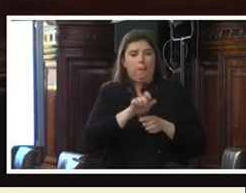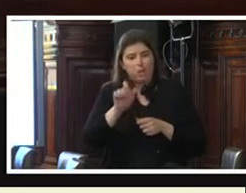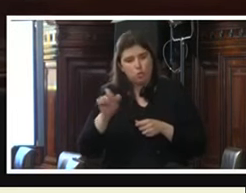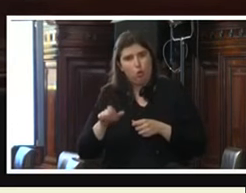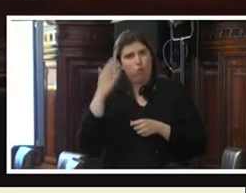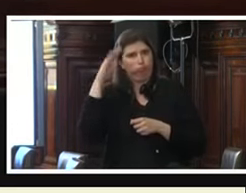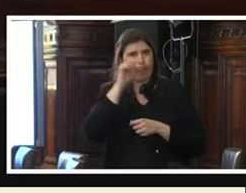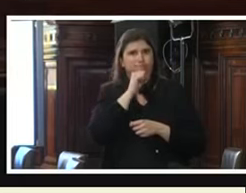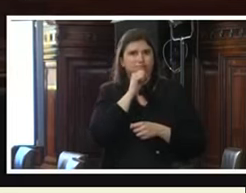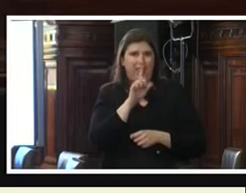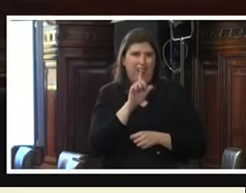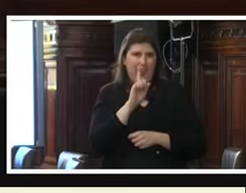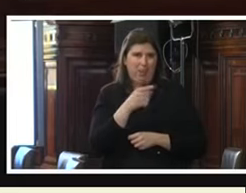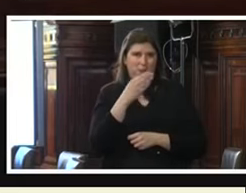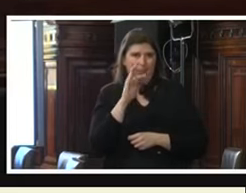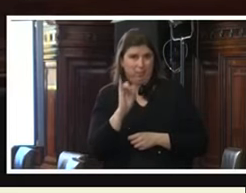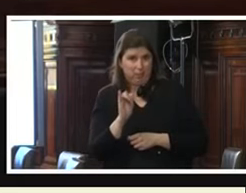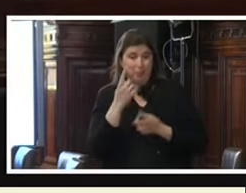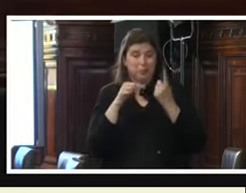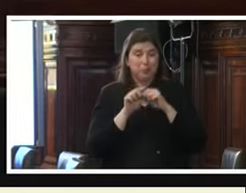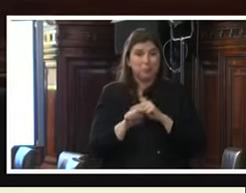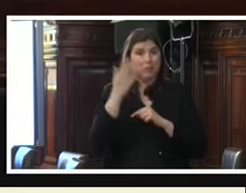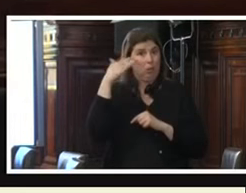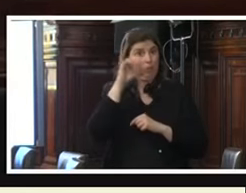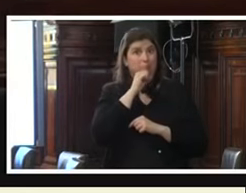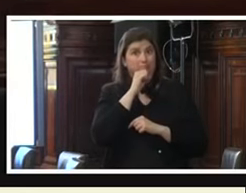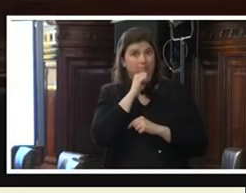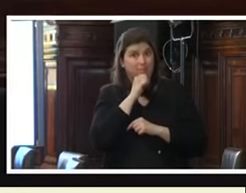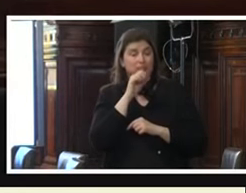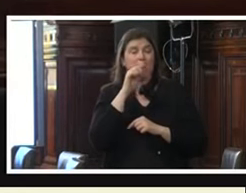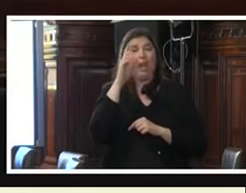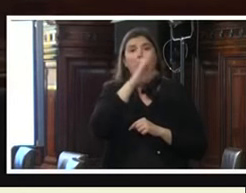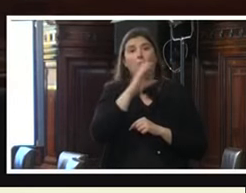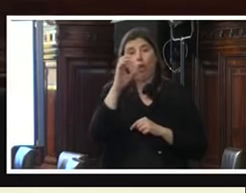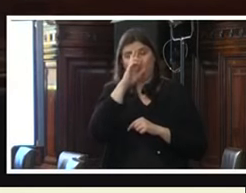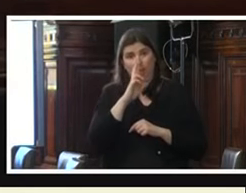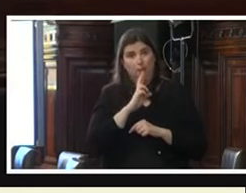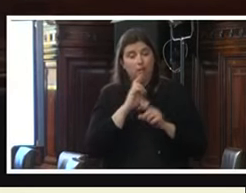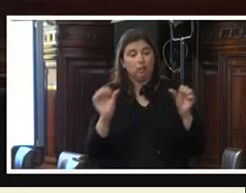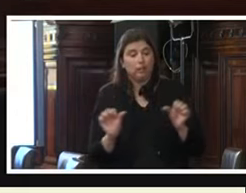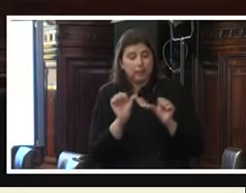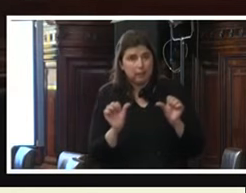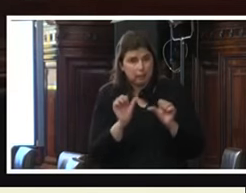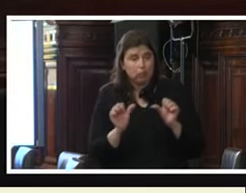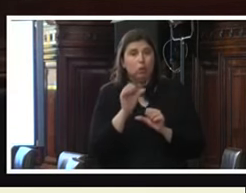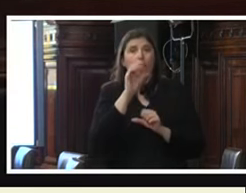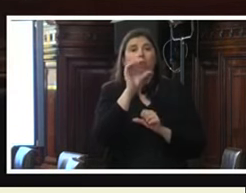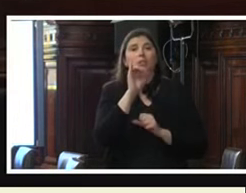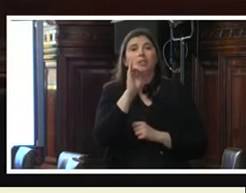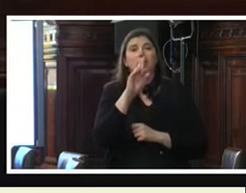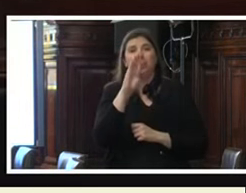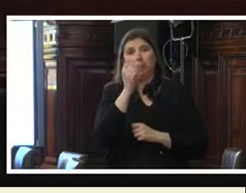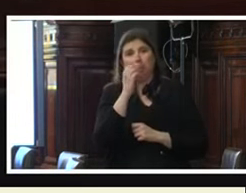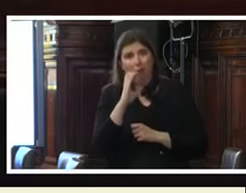esto como consta en la investigación situación de la población adulta mayor lg vete en costa rica realizada por sí para que los espacios de cuido